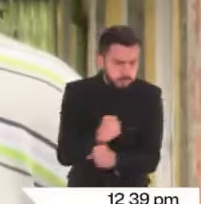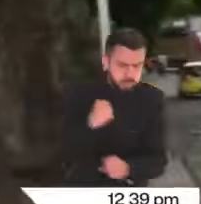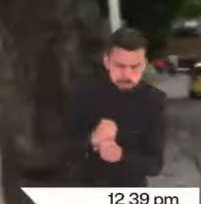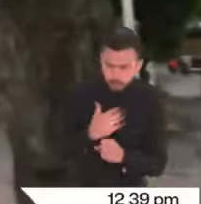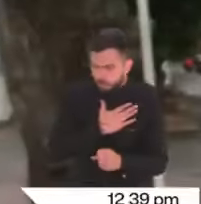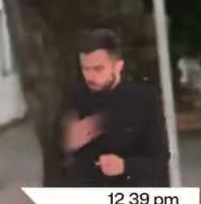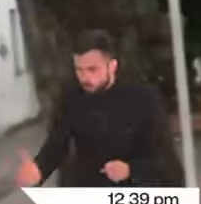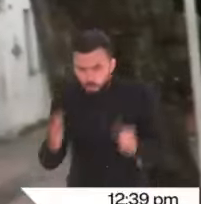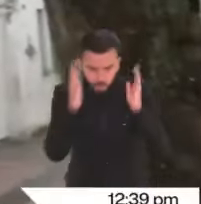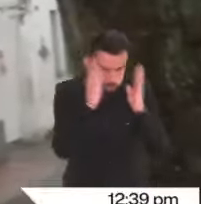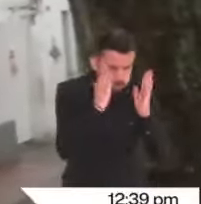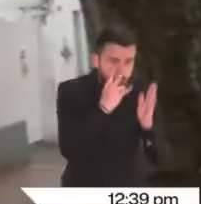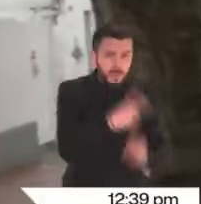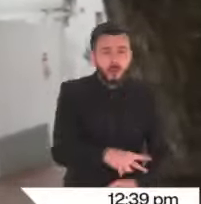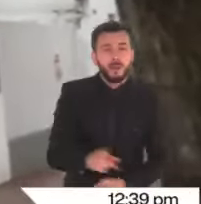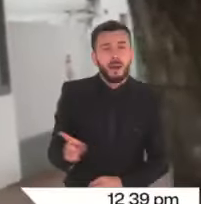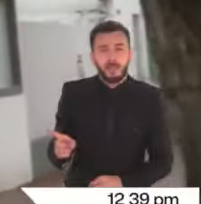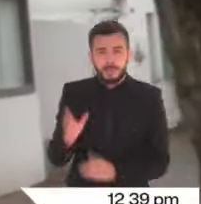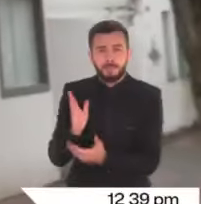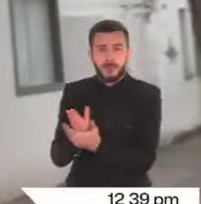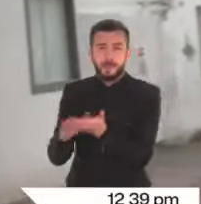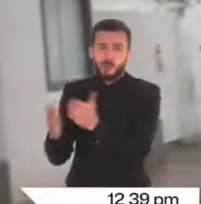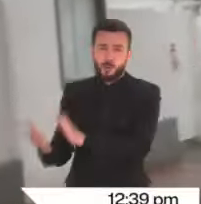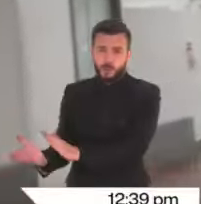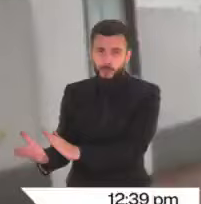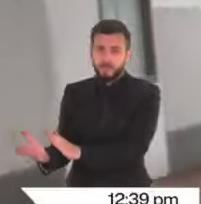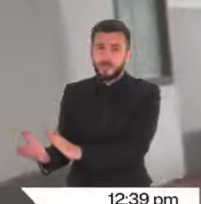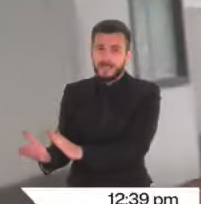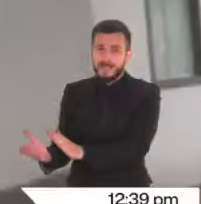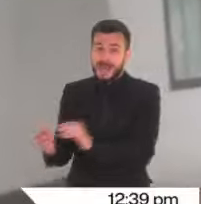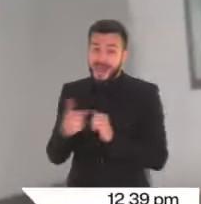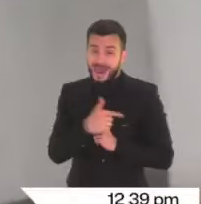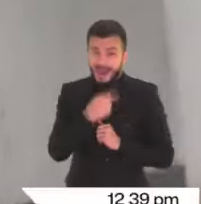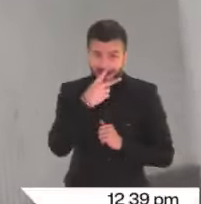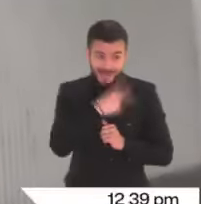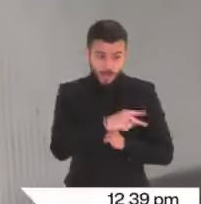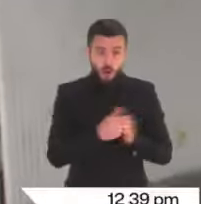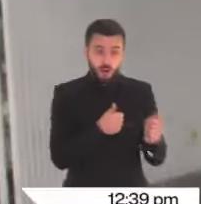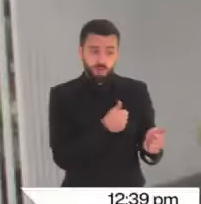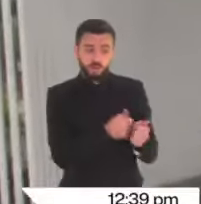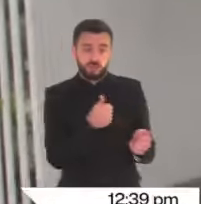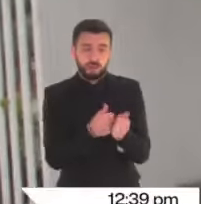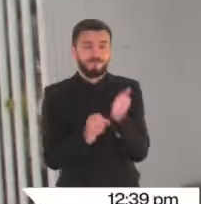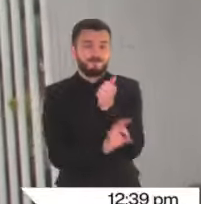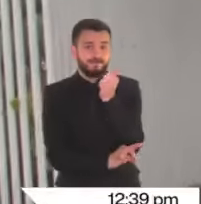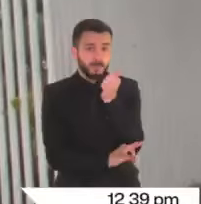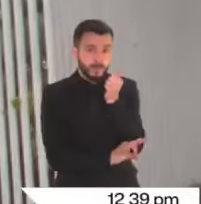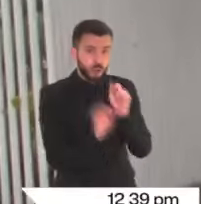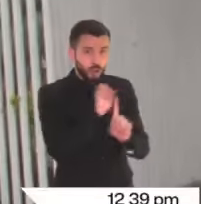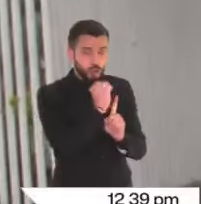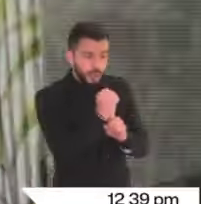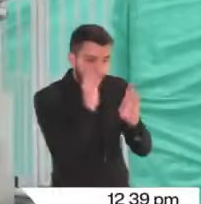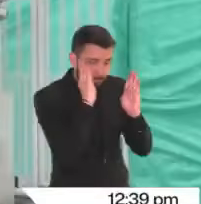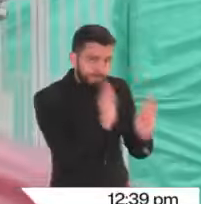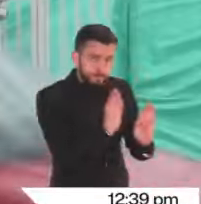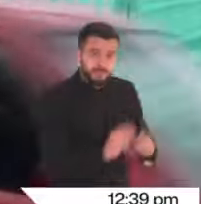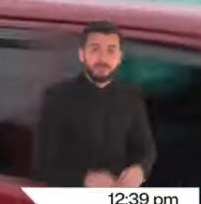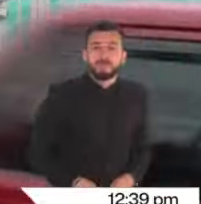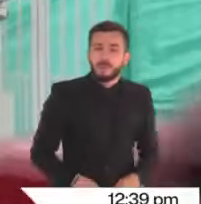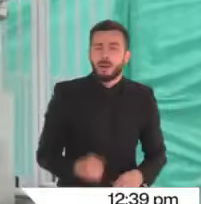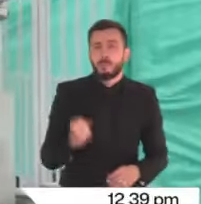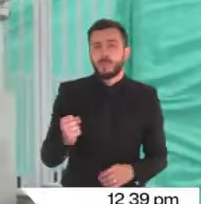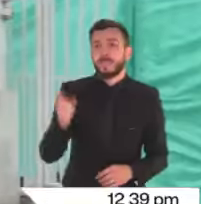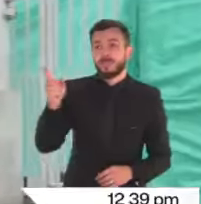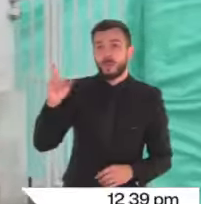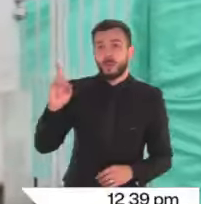hijos. Hoy ellos reciben atención psicosocial. Sobre todo a los dos niños que quedaron, que eran hijos de